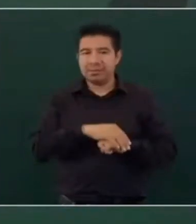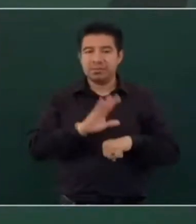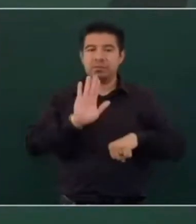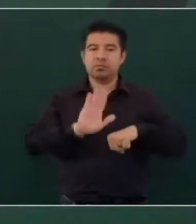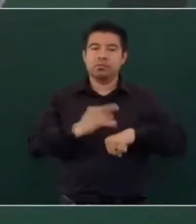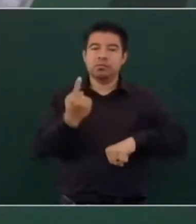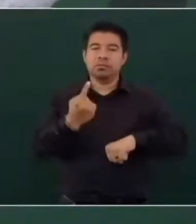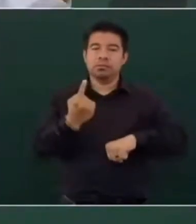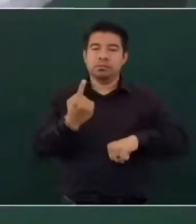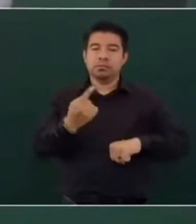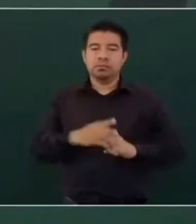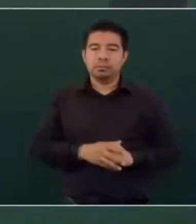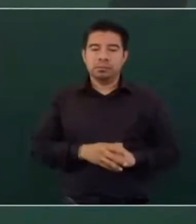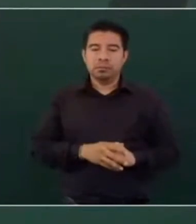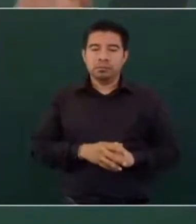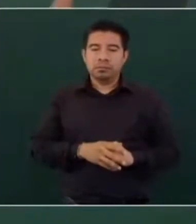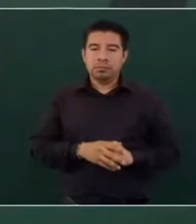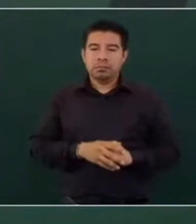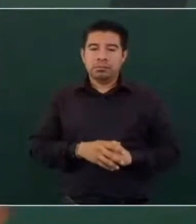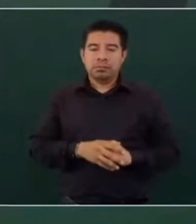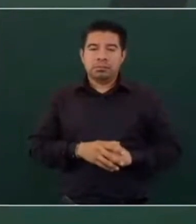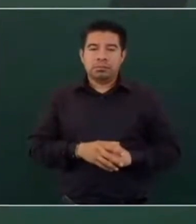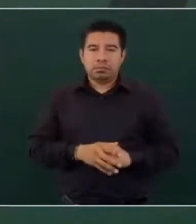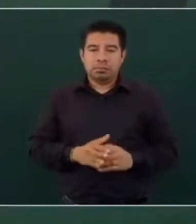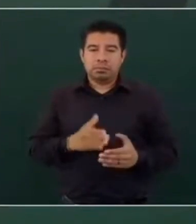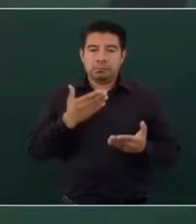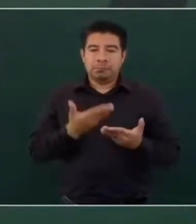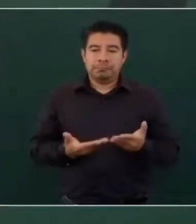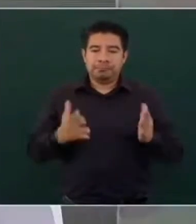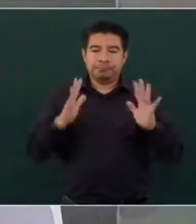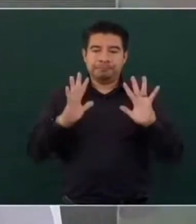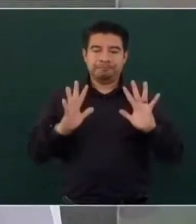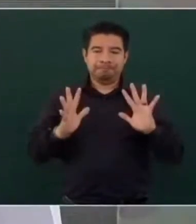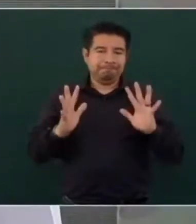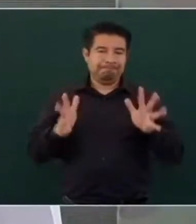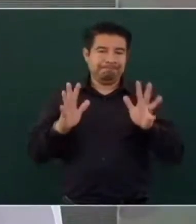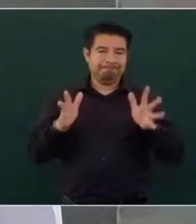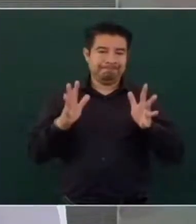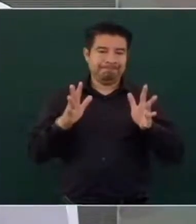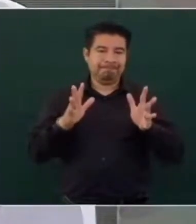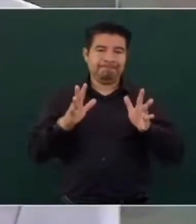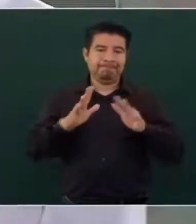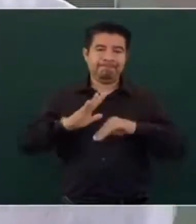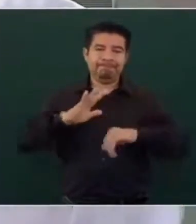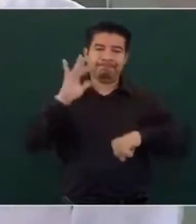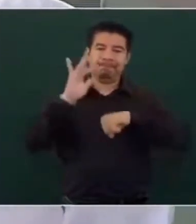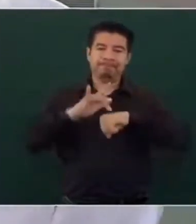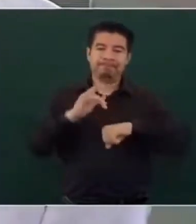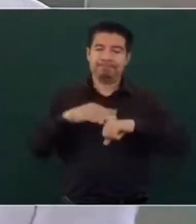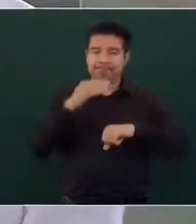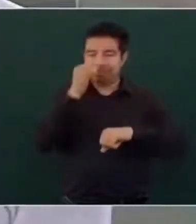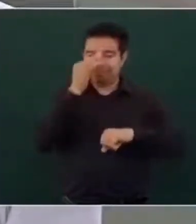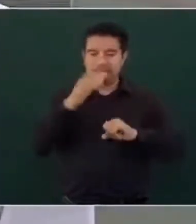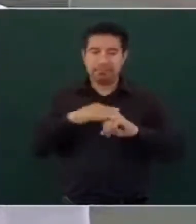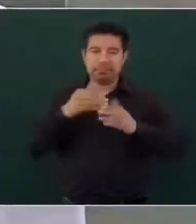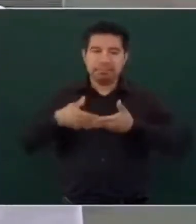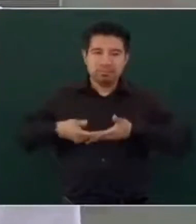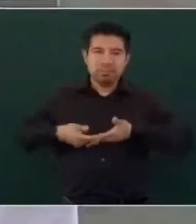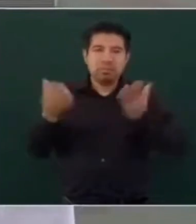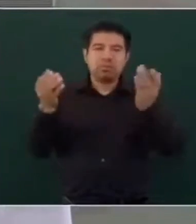están llegando a 25 millones de